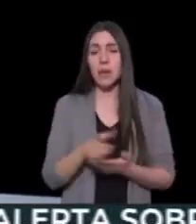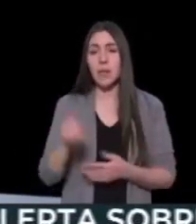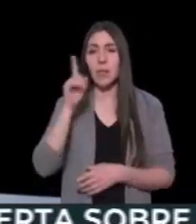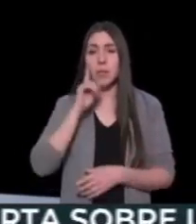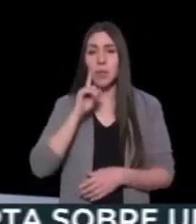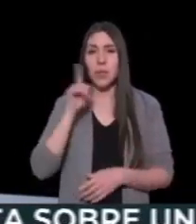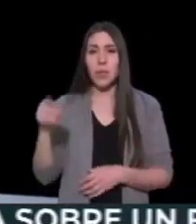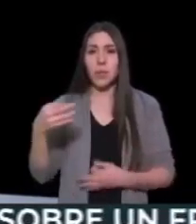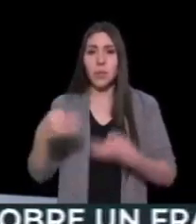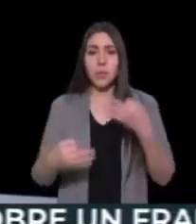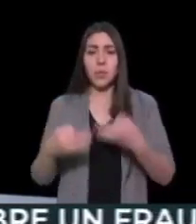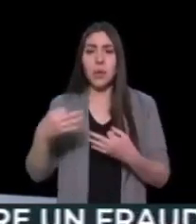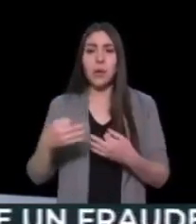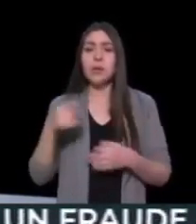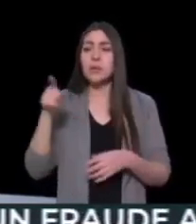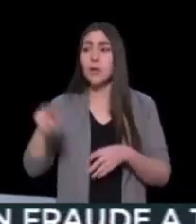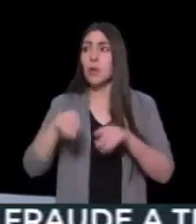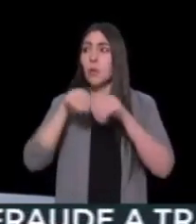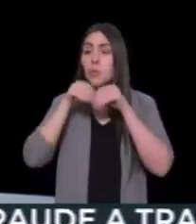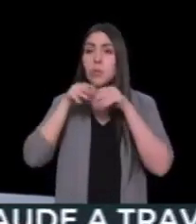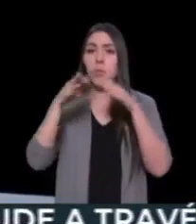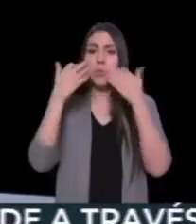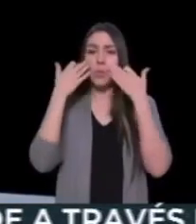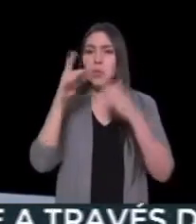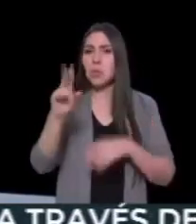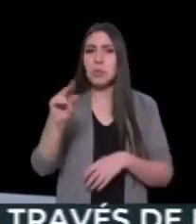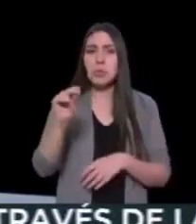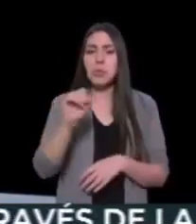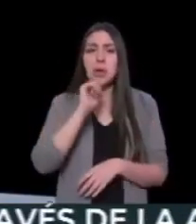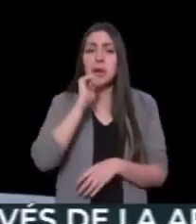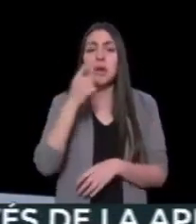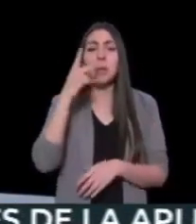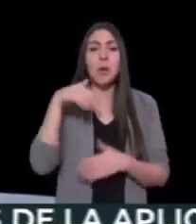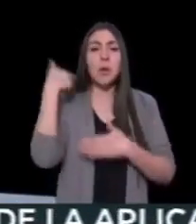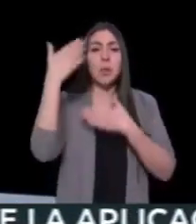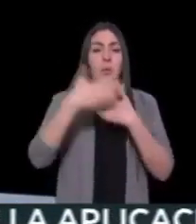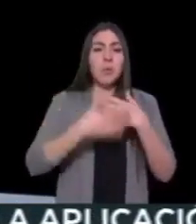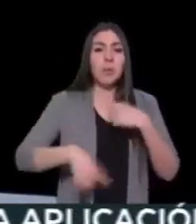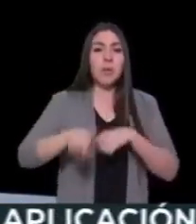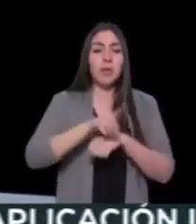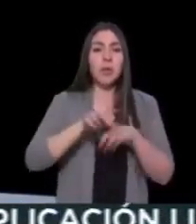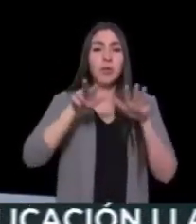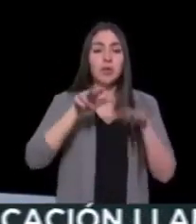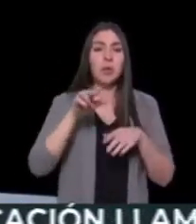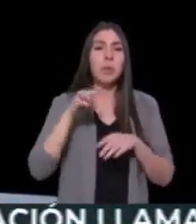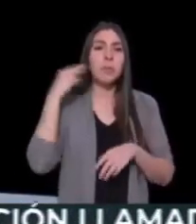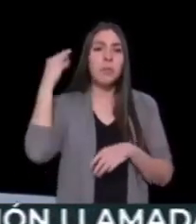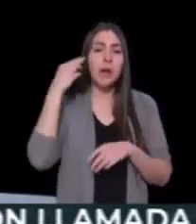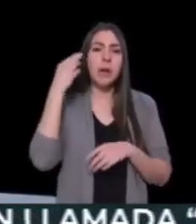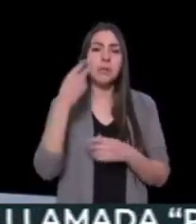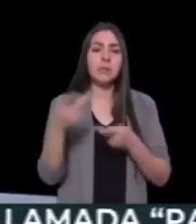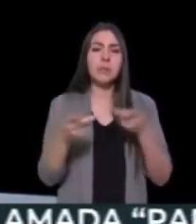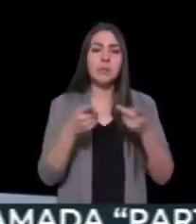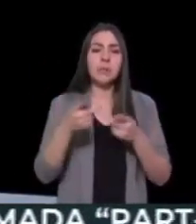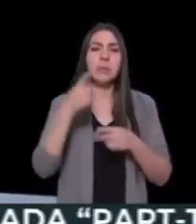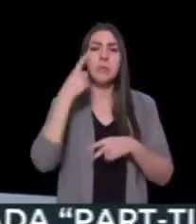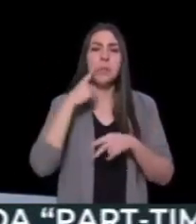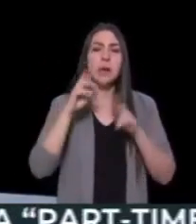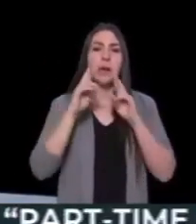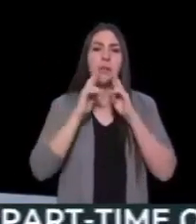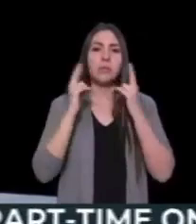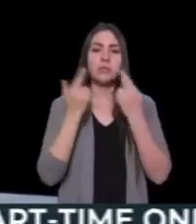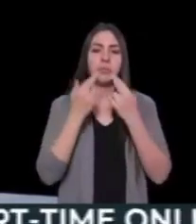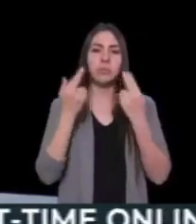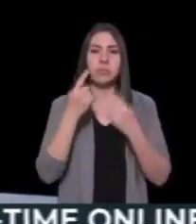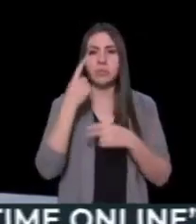los efectos que tendrá el recurso, pero programó una audiencia para el 18 de marzo. Y para hablar de todos estos conflictos, como cada